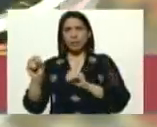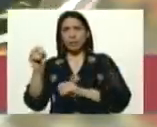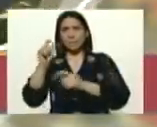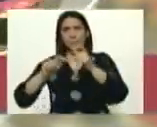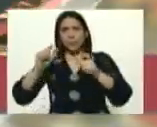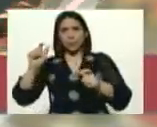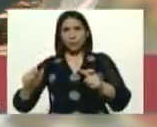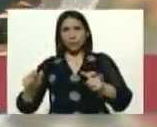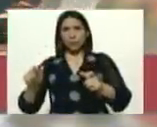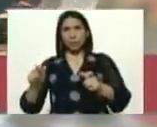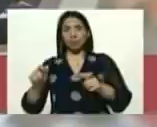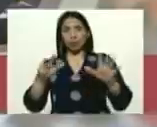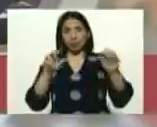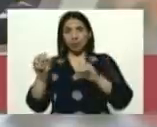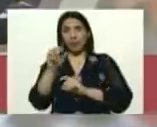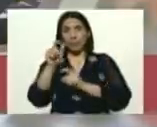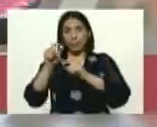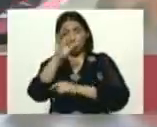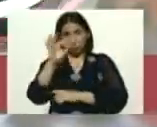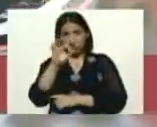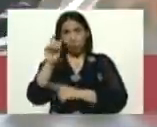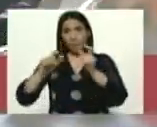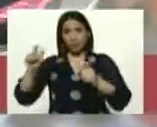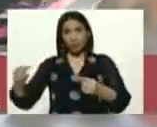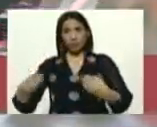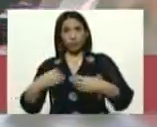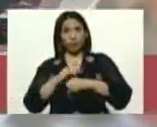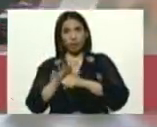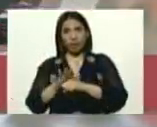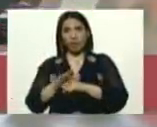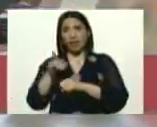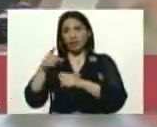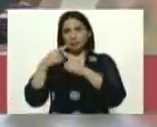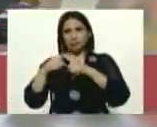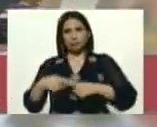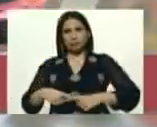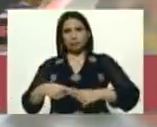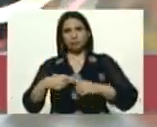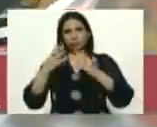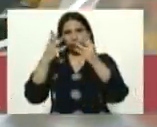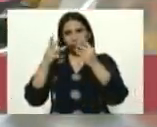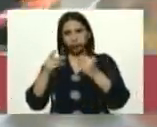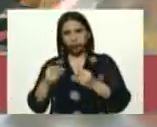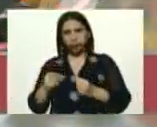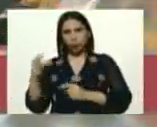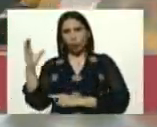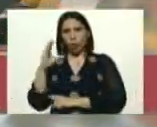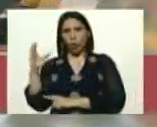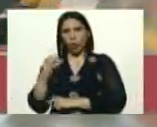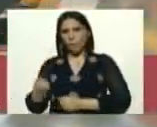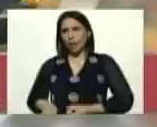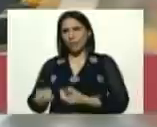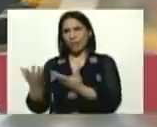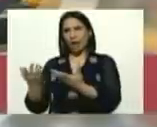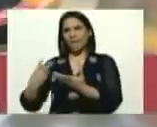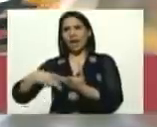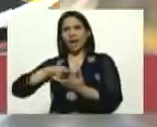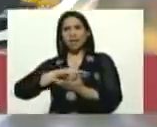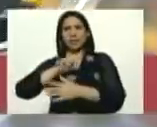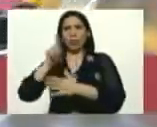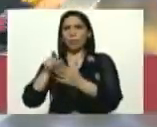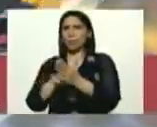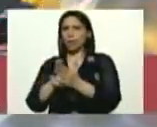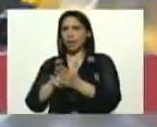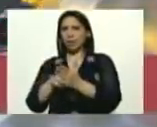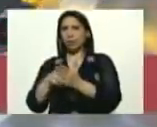quienes están regresando. Quiere decir que esas cifras que da el gobierno de Colombia son absolutamente falsas. Pretenden